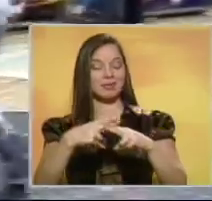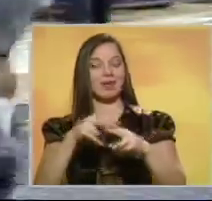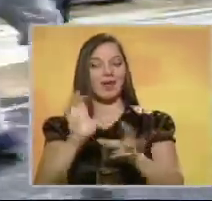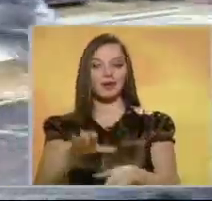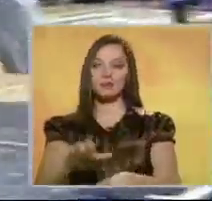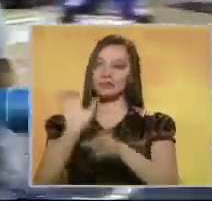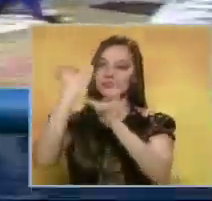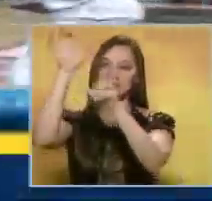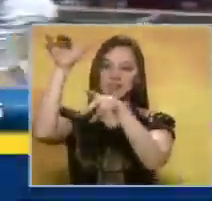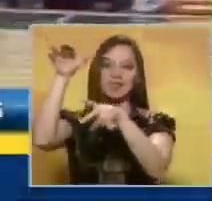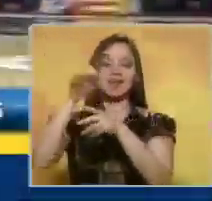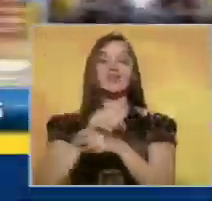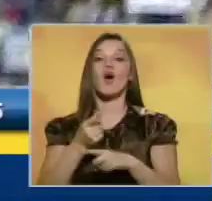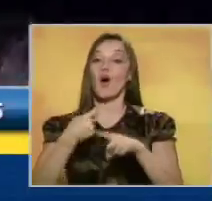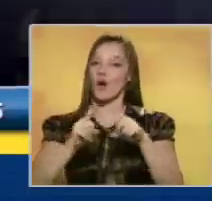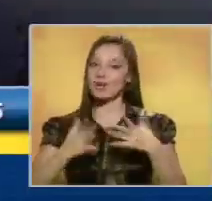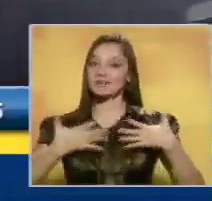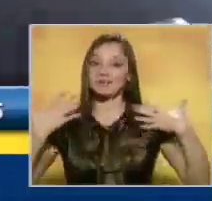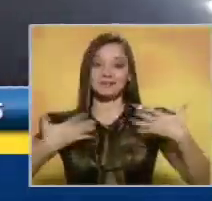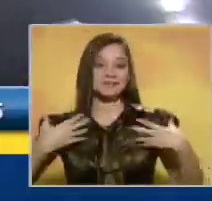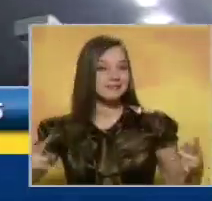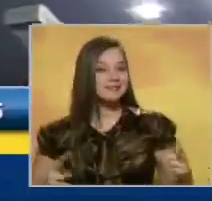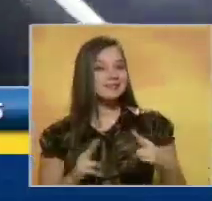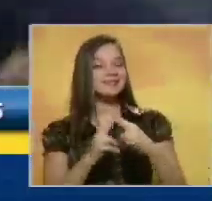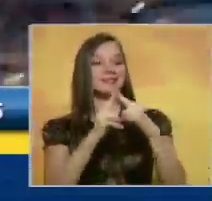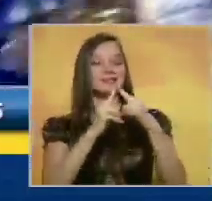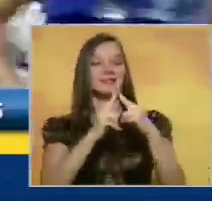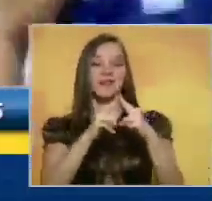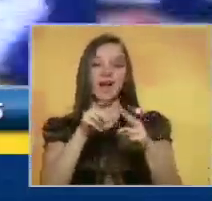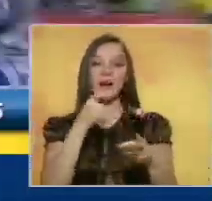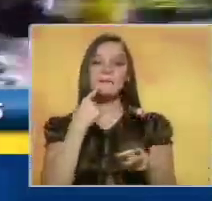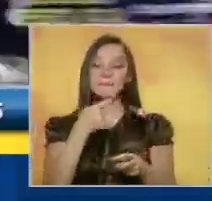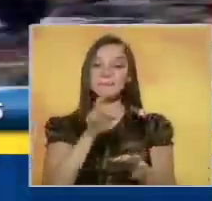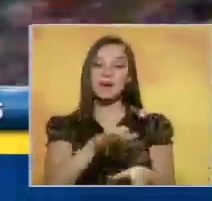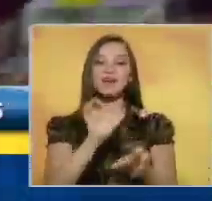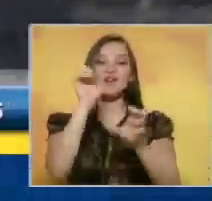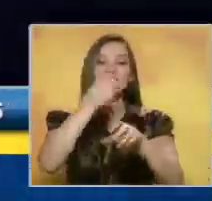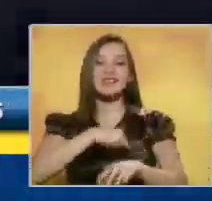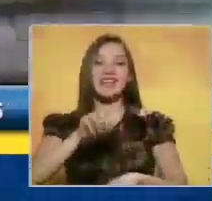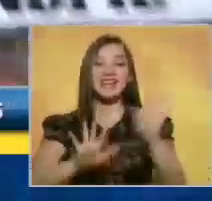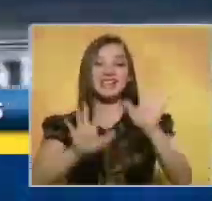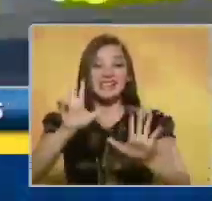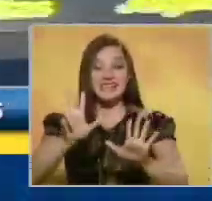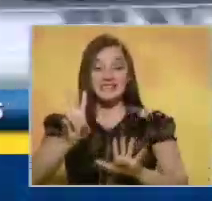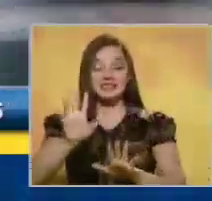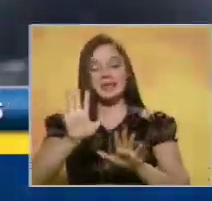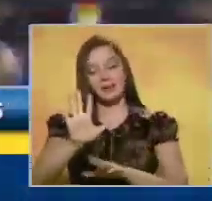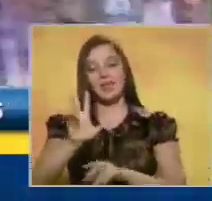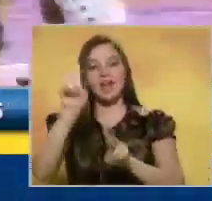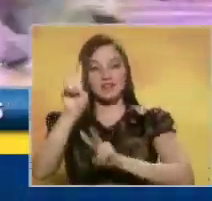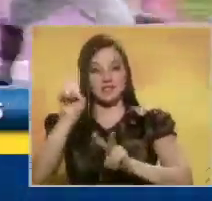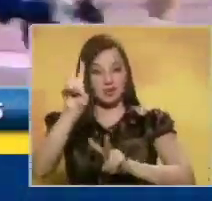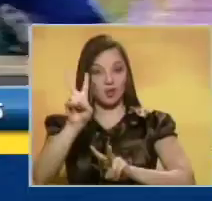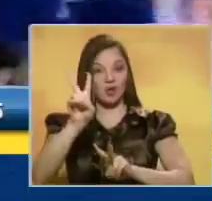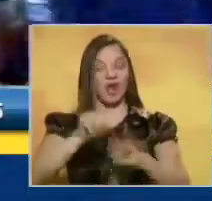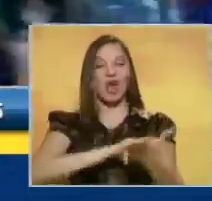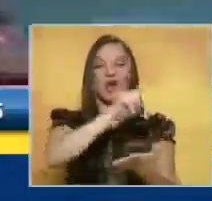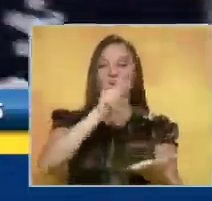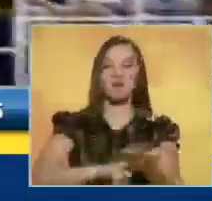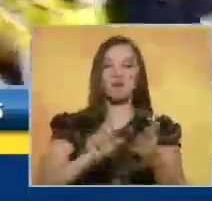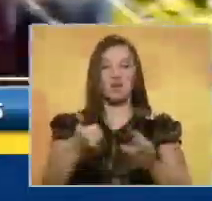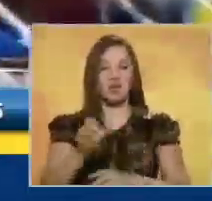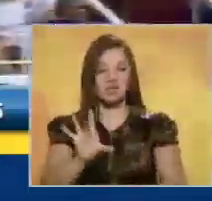gimnasio Luis Ramos recibió otro emocionante encuentro en el que Marinos llegó a 15 victorias en 18 juegos para afianzarse en el primer